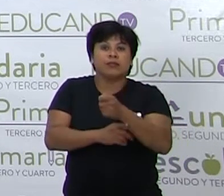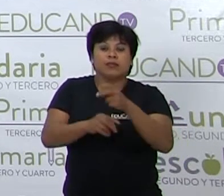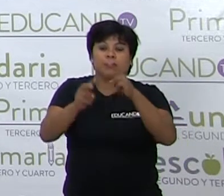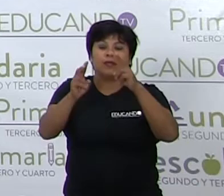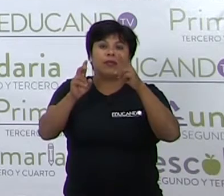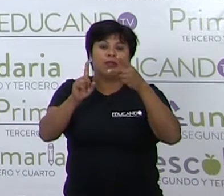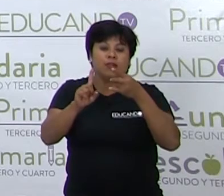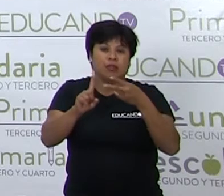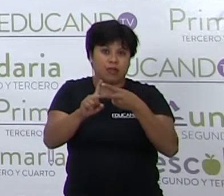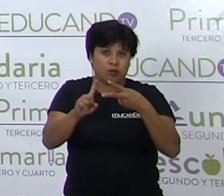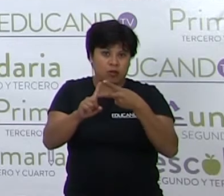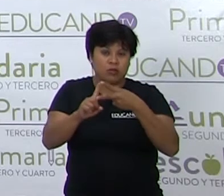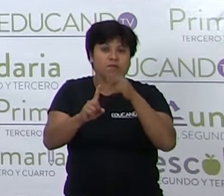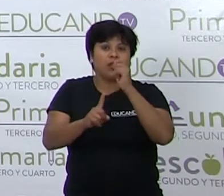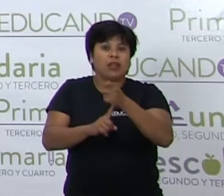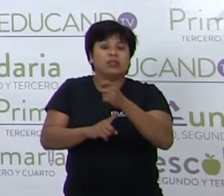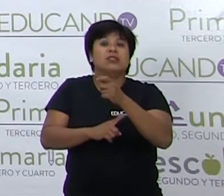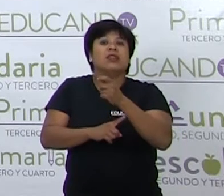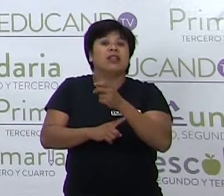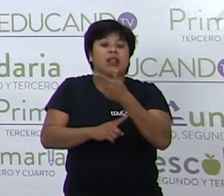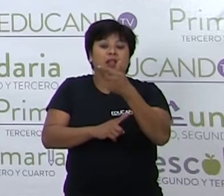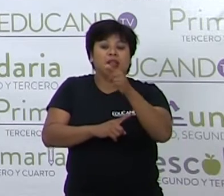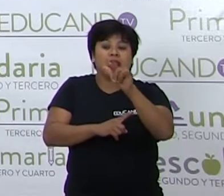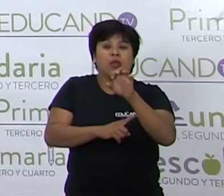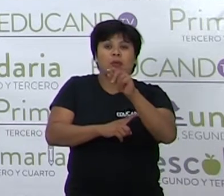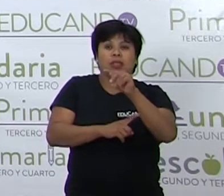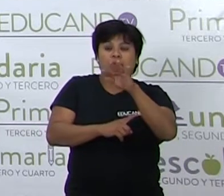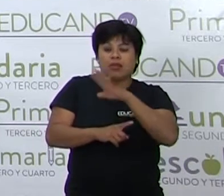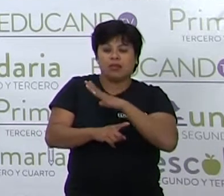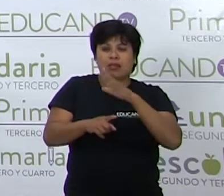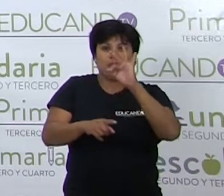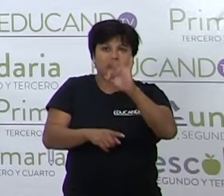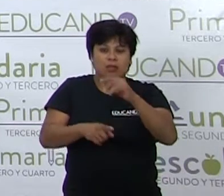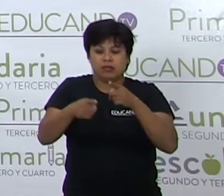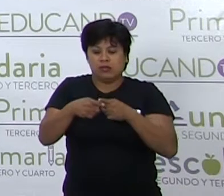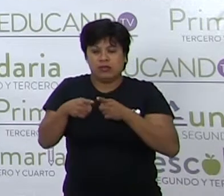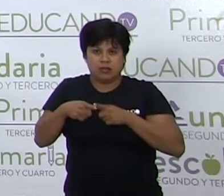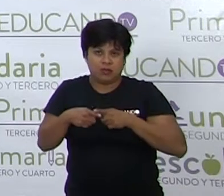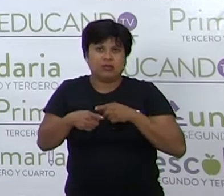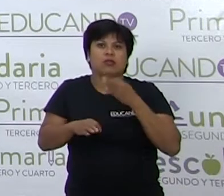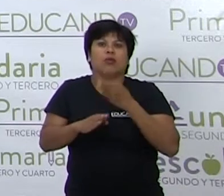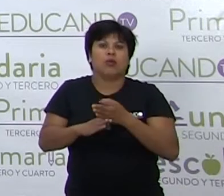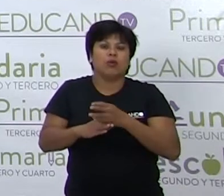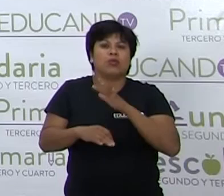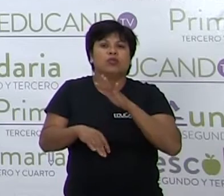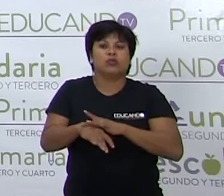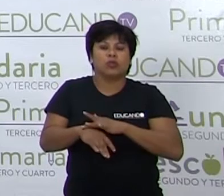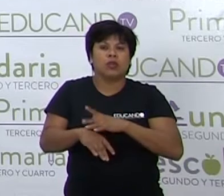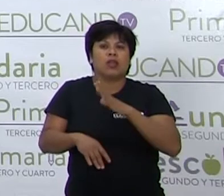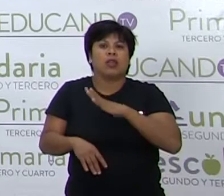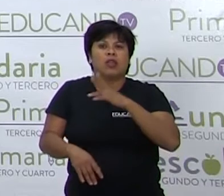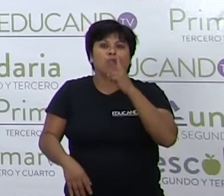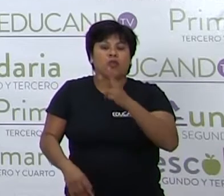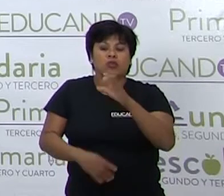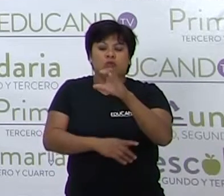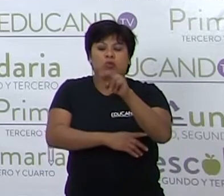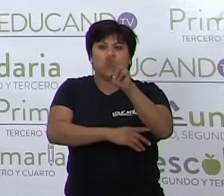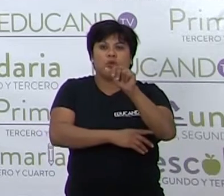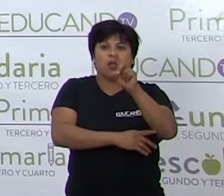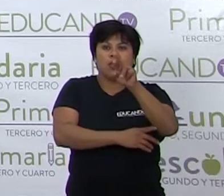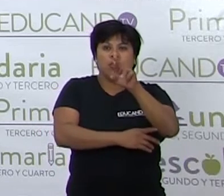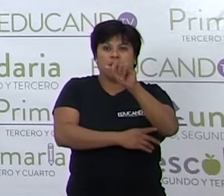que son figuras geométricas de tres lados hoy vamos a ver dos cuadriláteros en